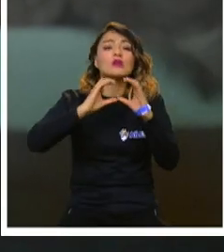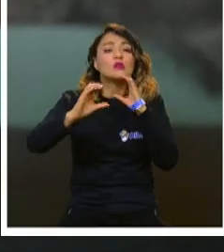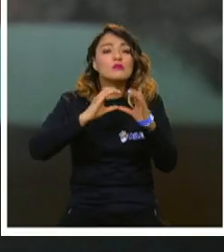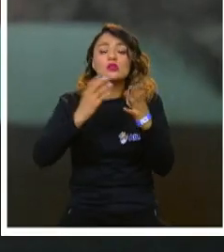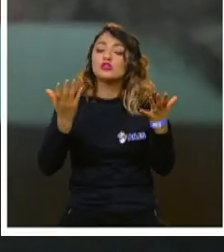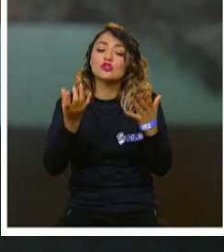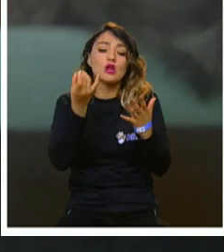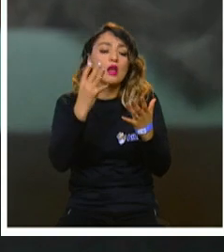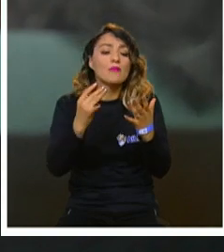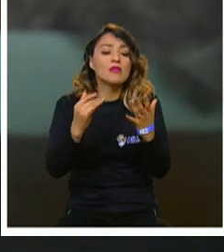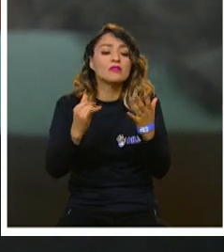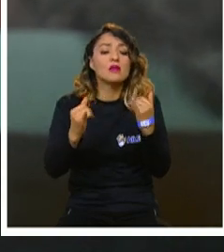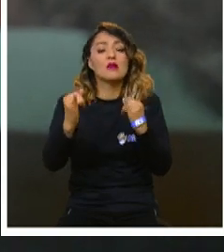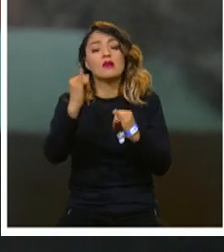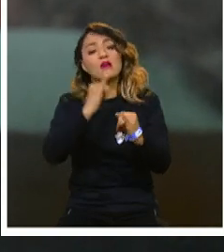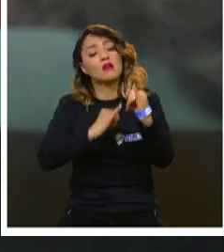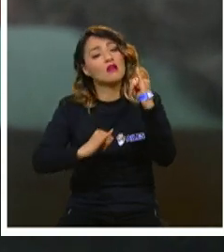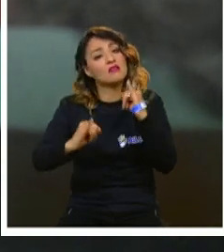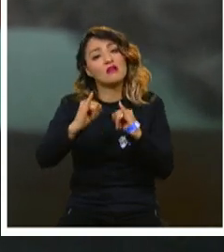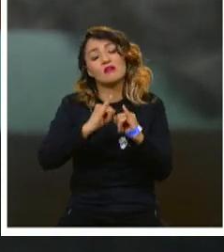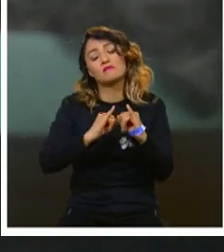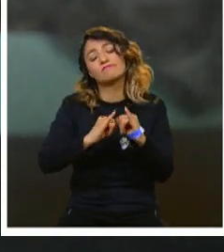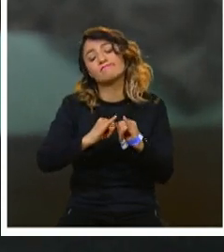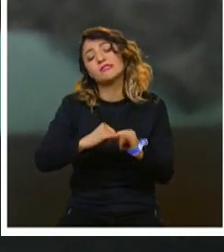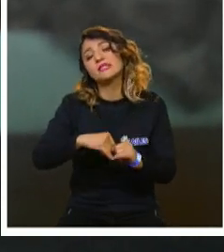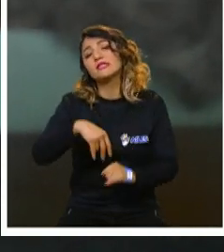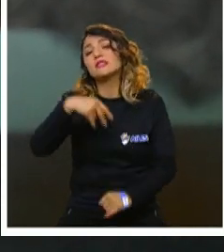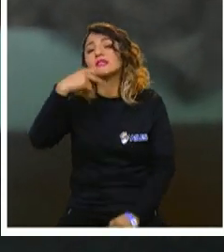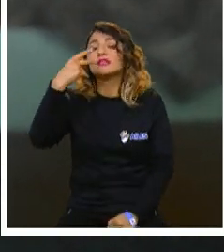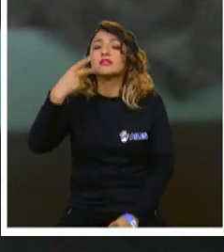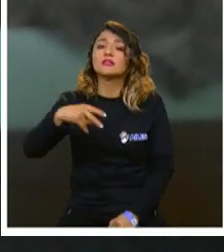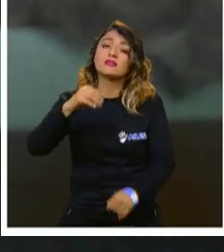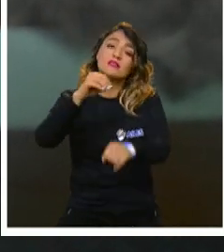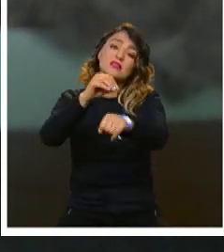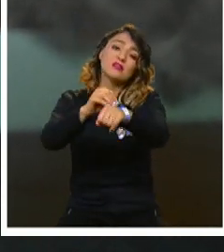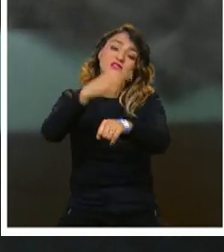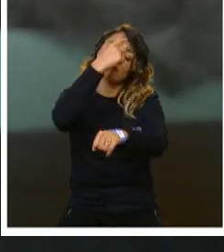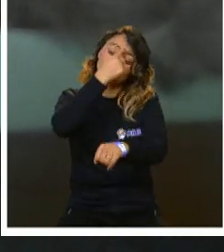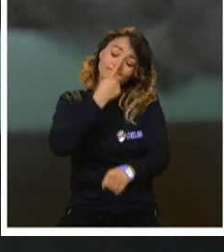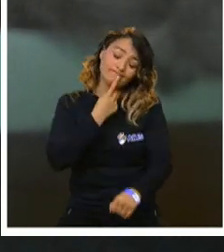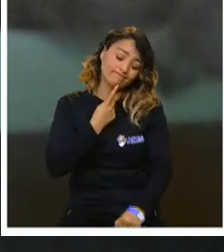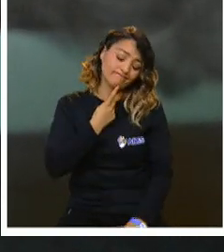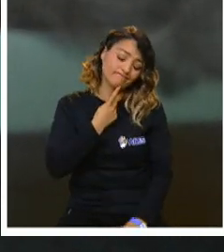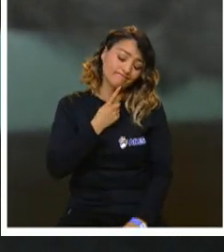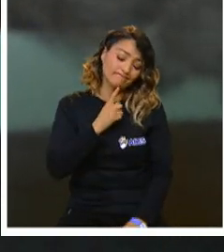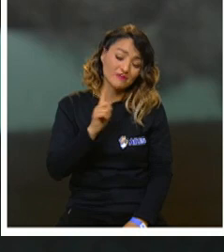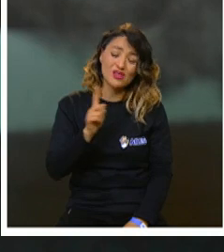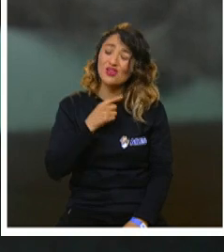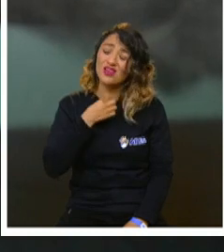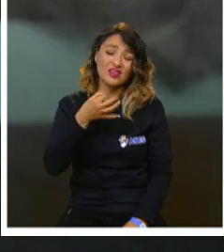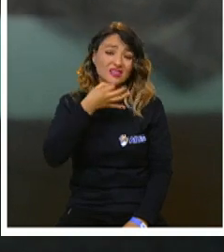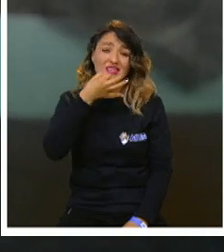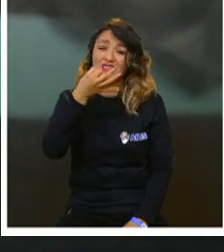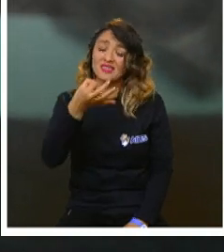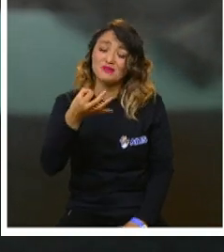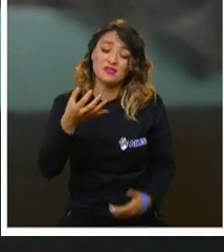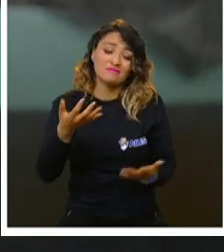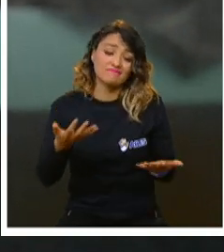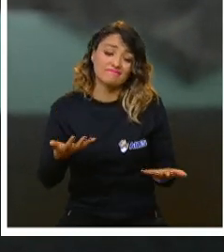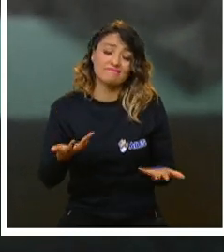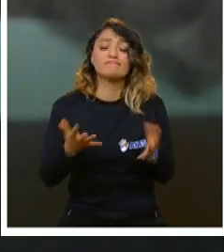digitales. Es una triste información, lamentablemente no la quisiéramos entregar, así que